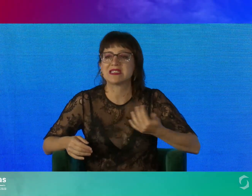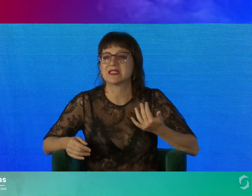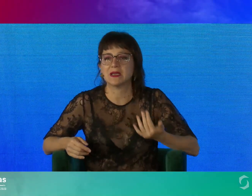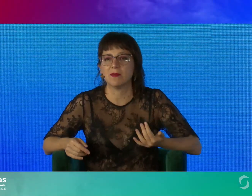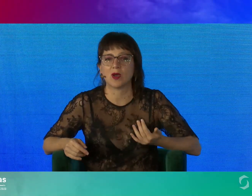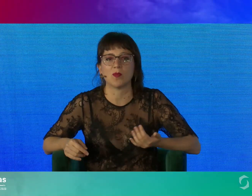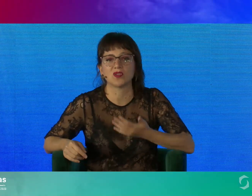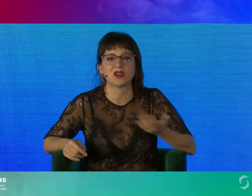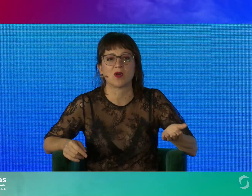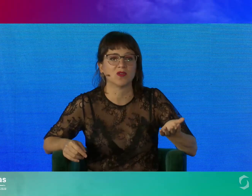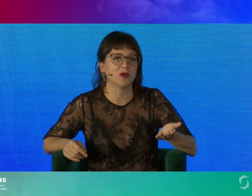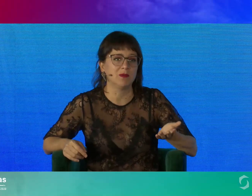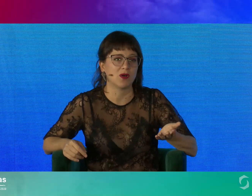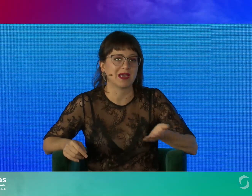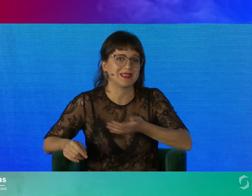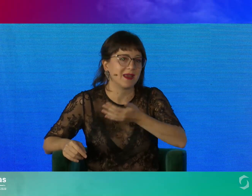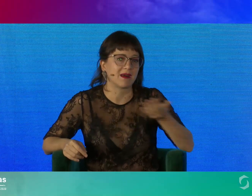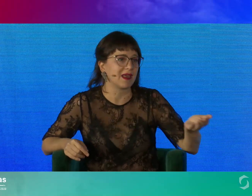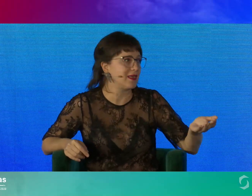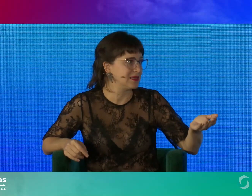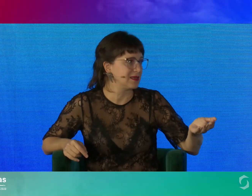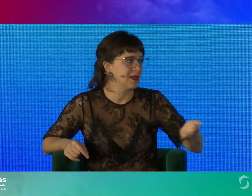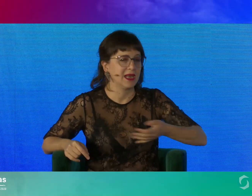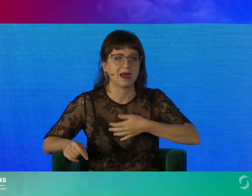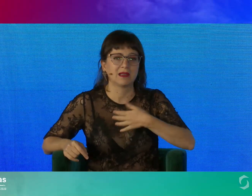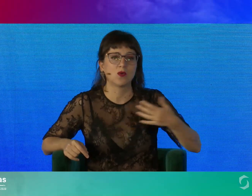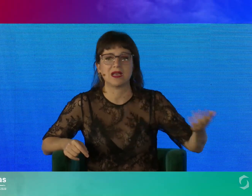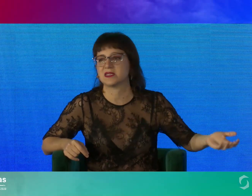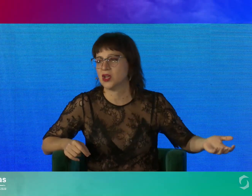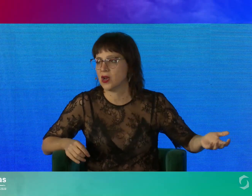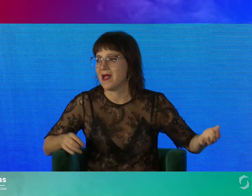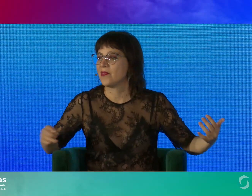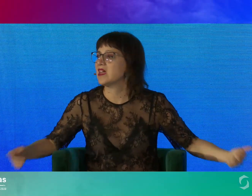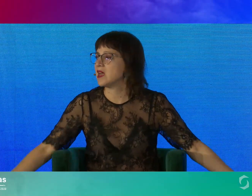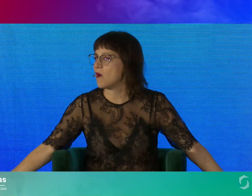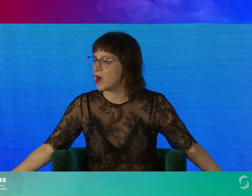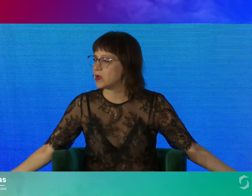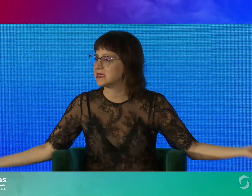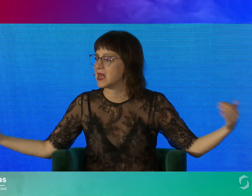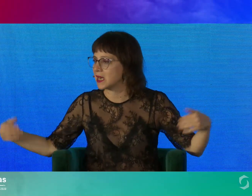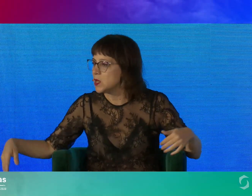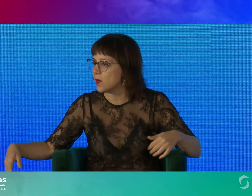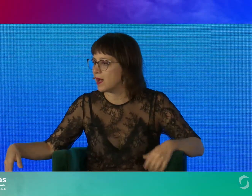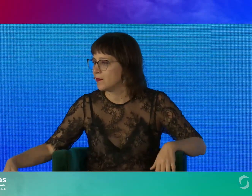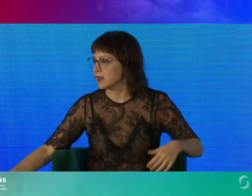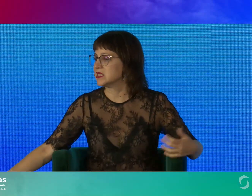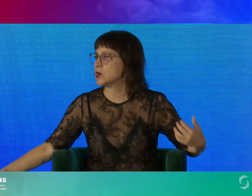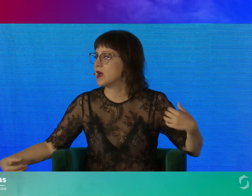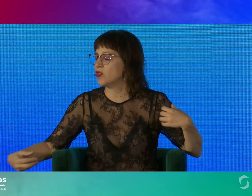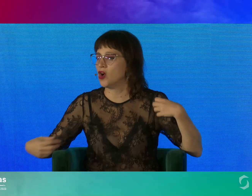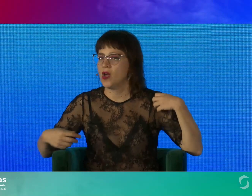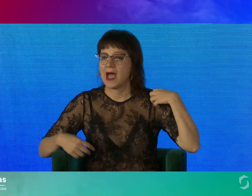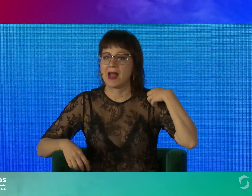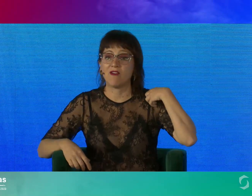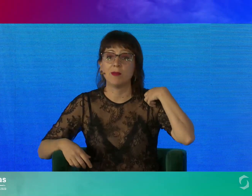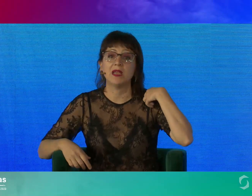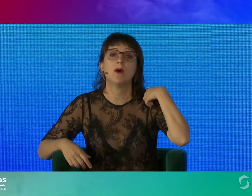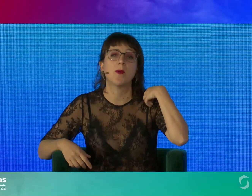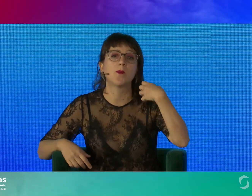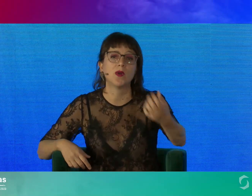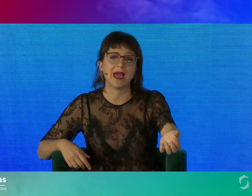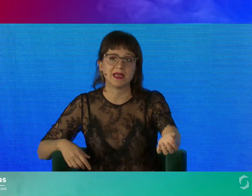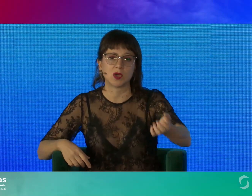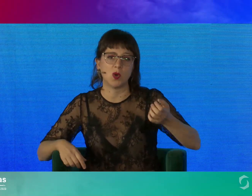va a ser siempre como nosotras construimos, que es en redes, en articulación, desde abajo hacia arriba, llevando al